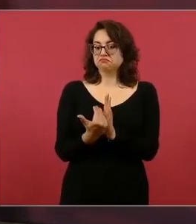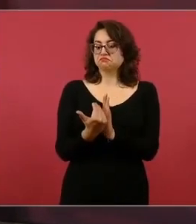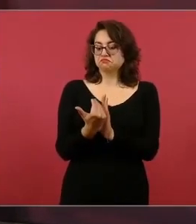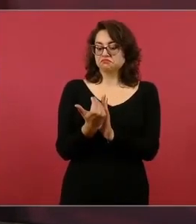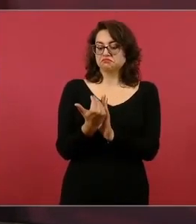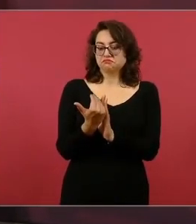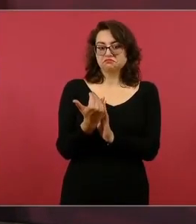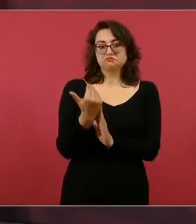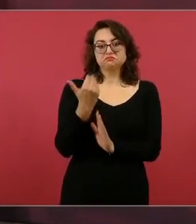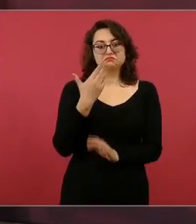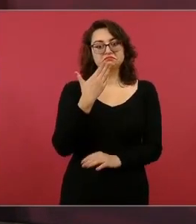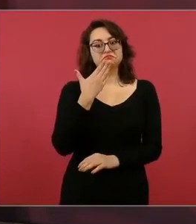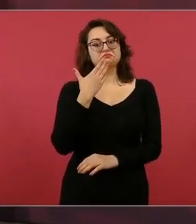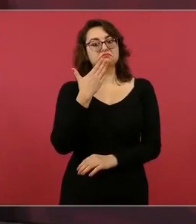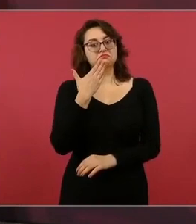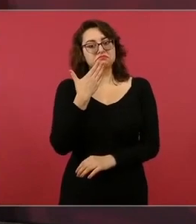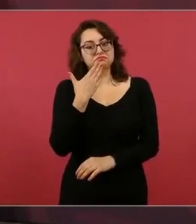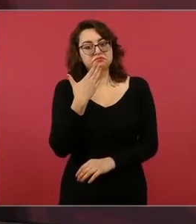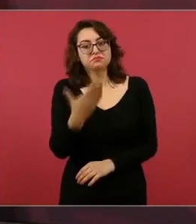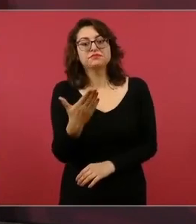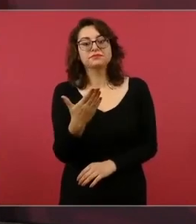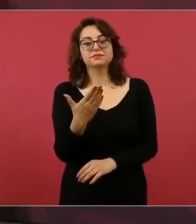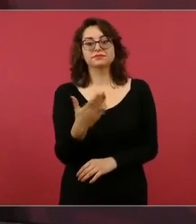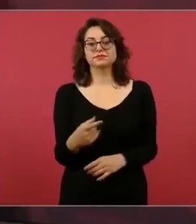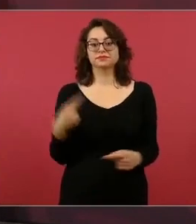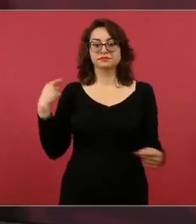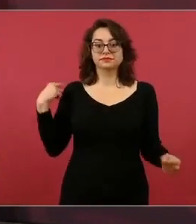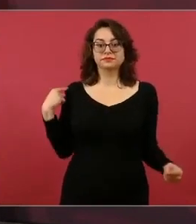Es cifra récord.